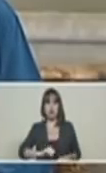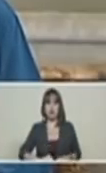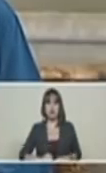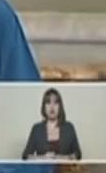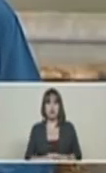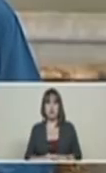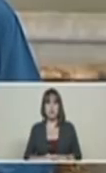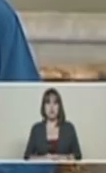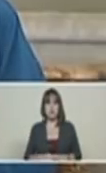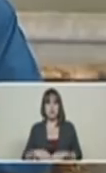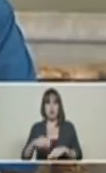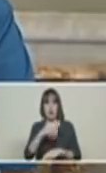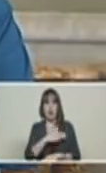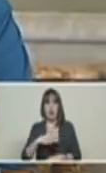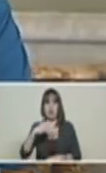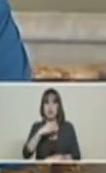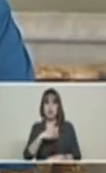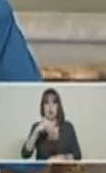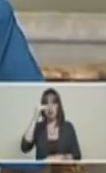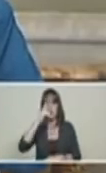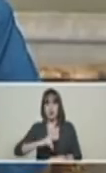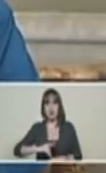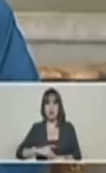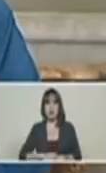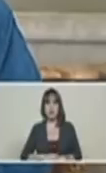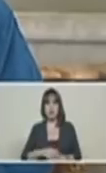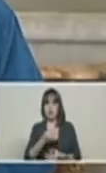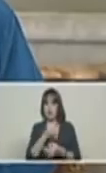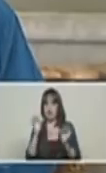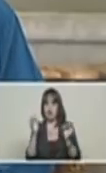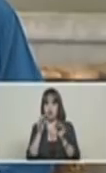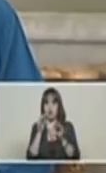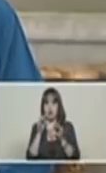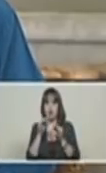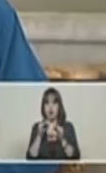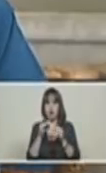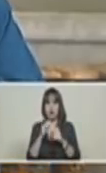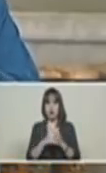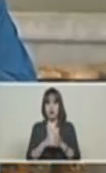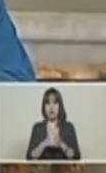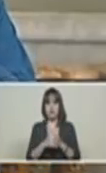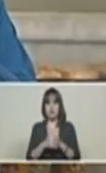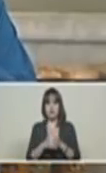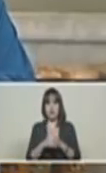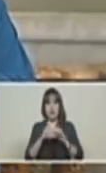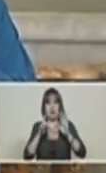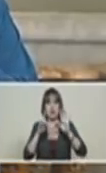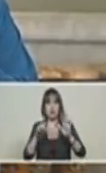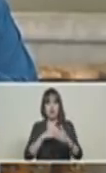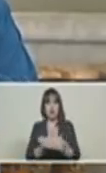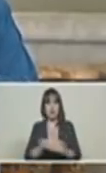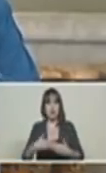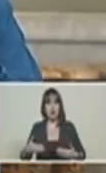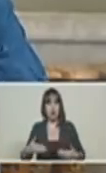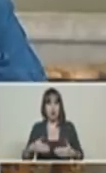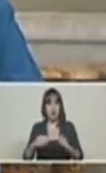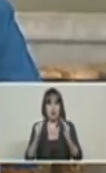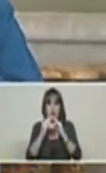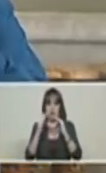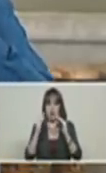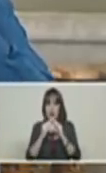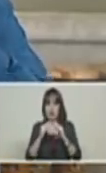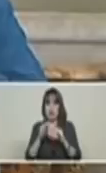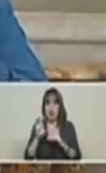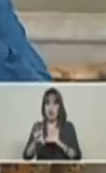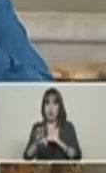José Gregorio Hernández, perfecto. Son 6 millones de hogares de la patria